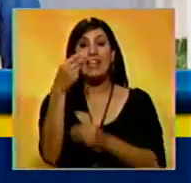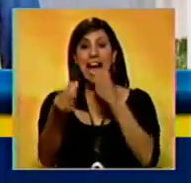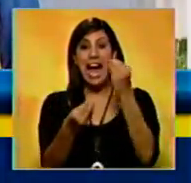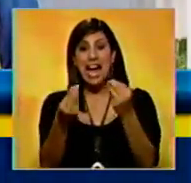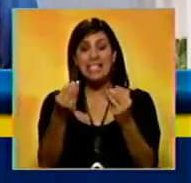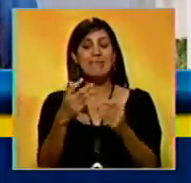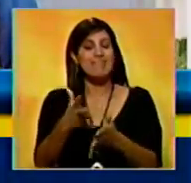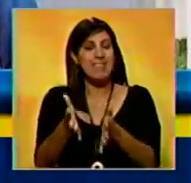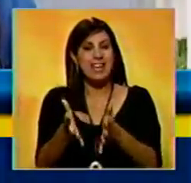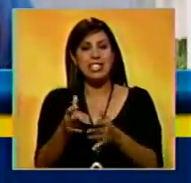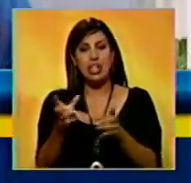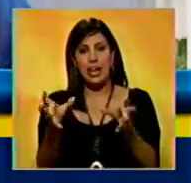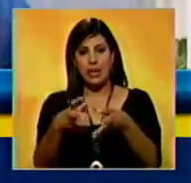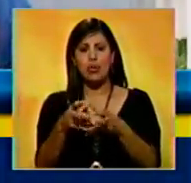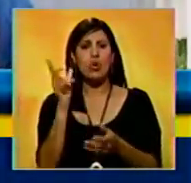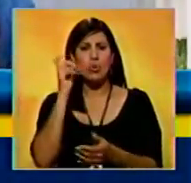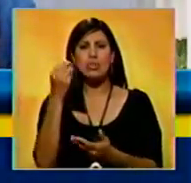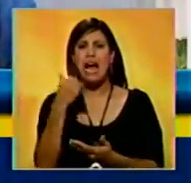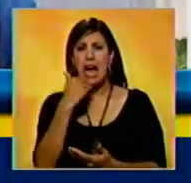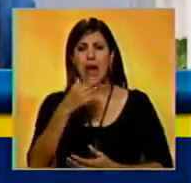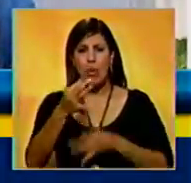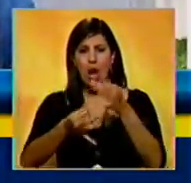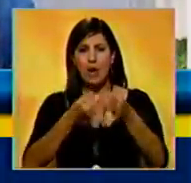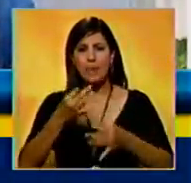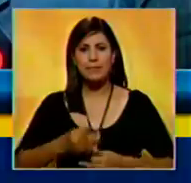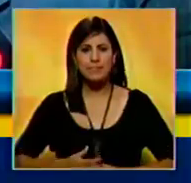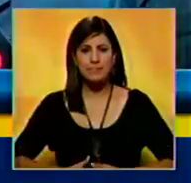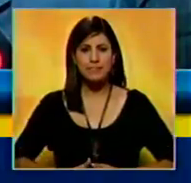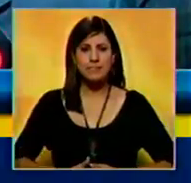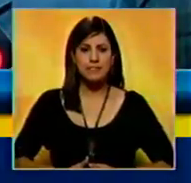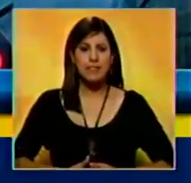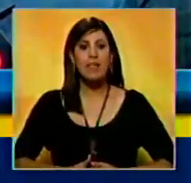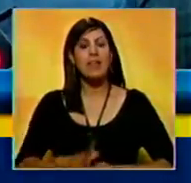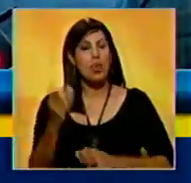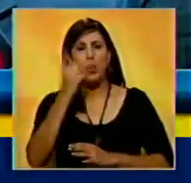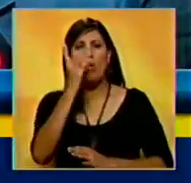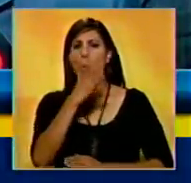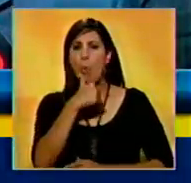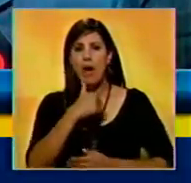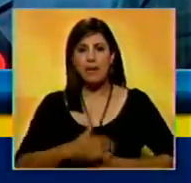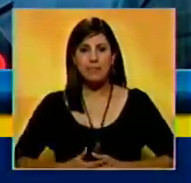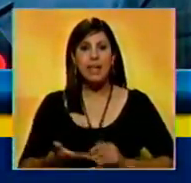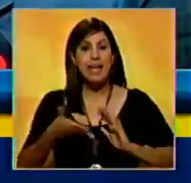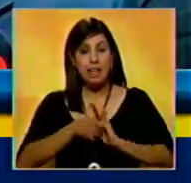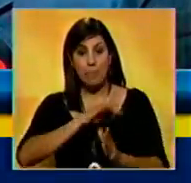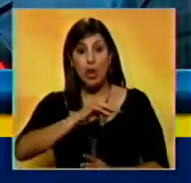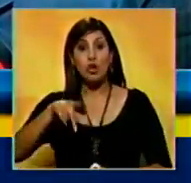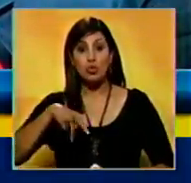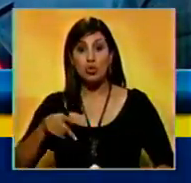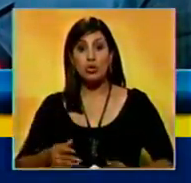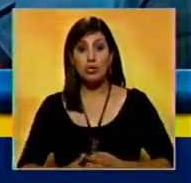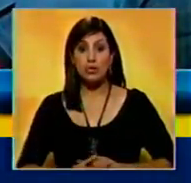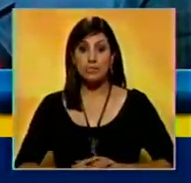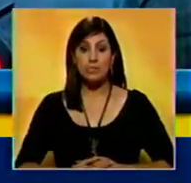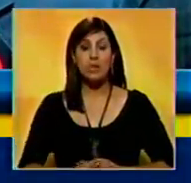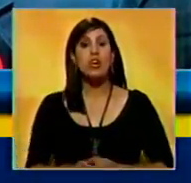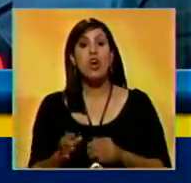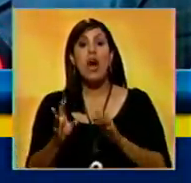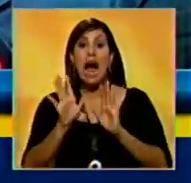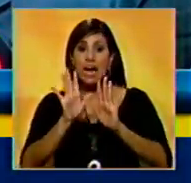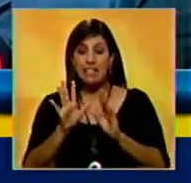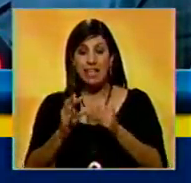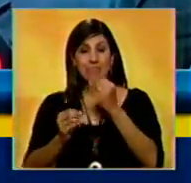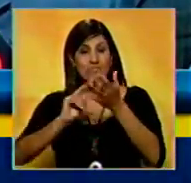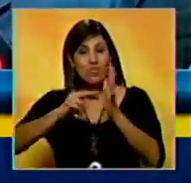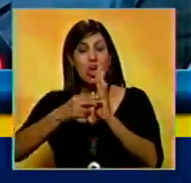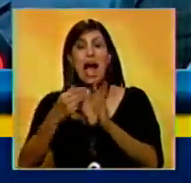de exitosa la reunión. Vamos a escuchar parte de sus declaraciones. Sin duda alguna que para nosotros constituye